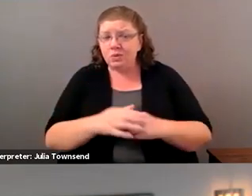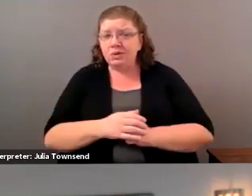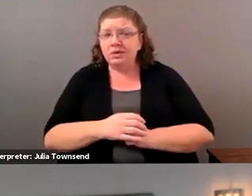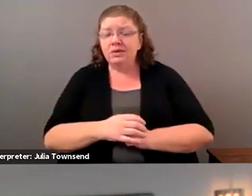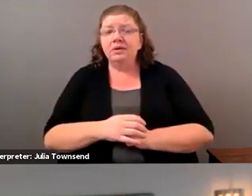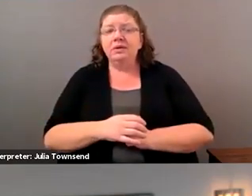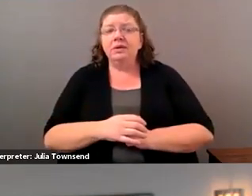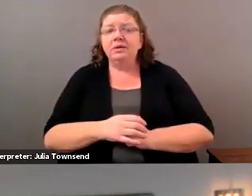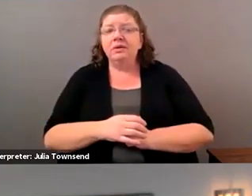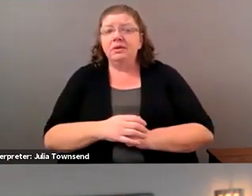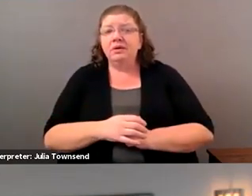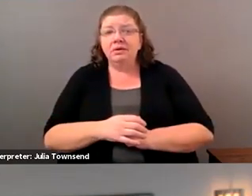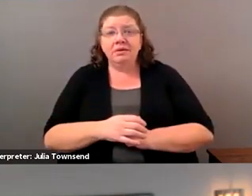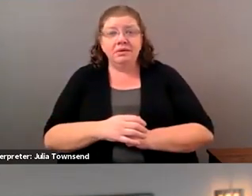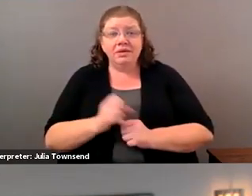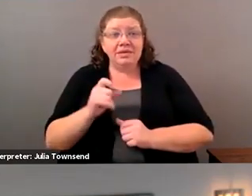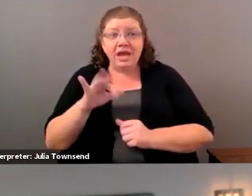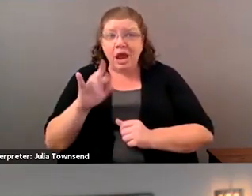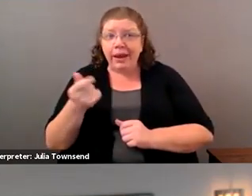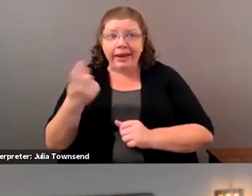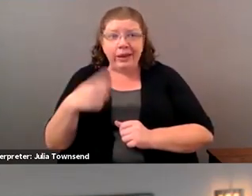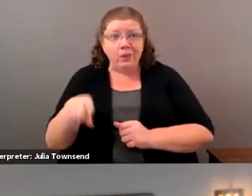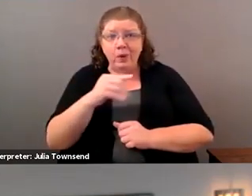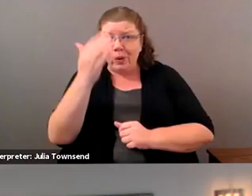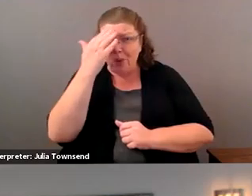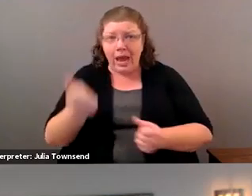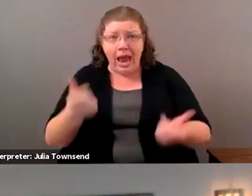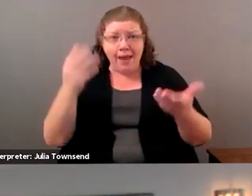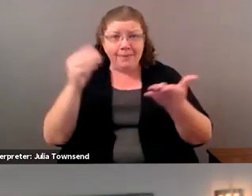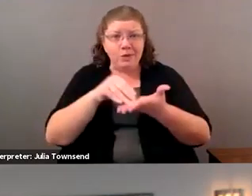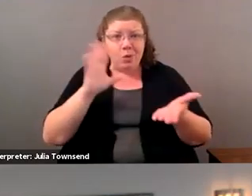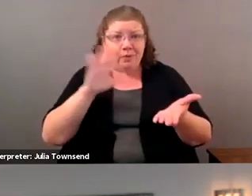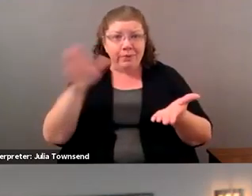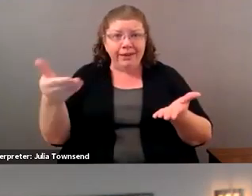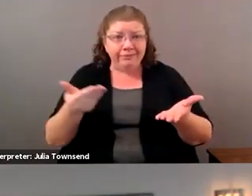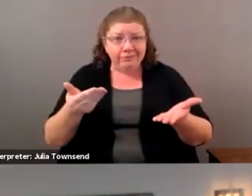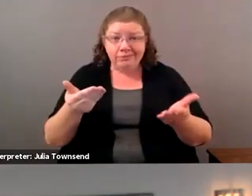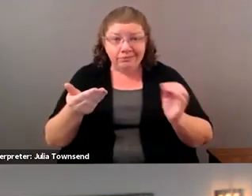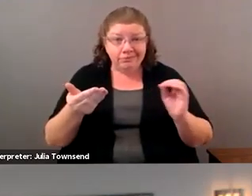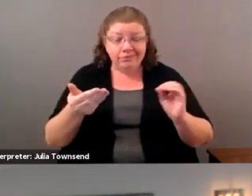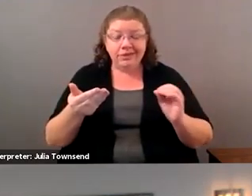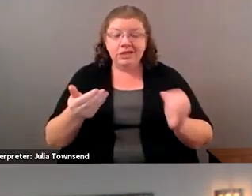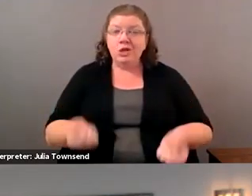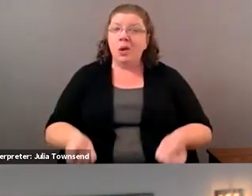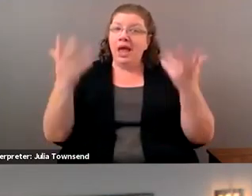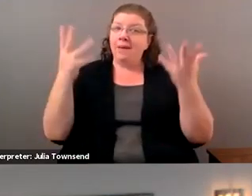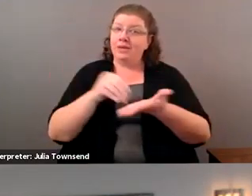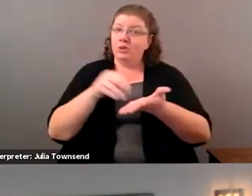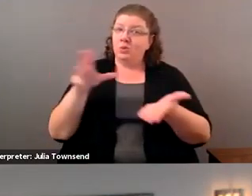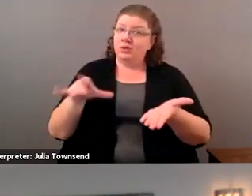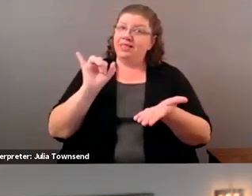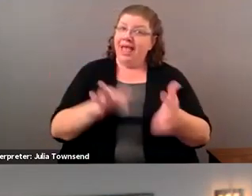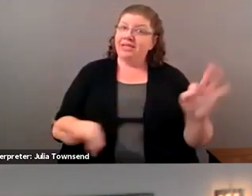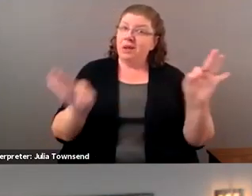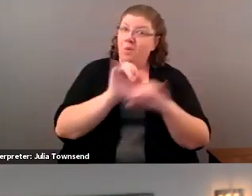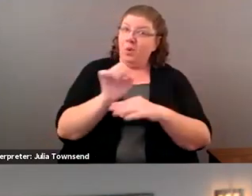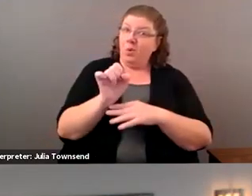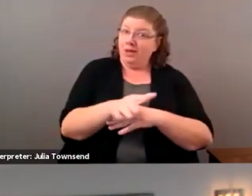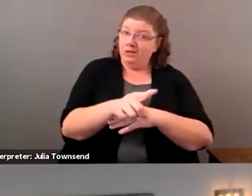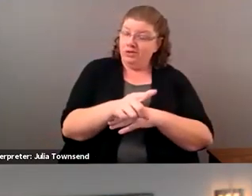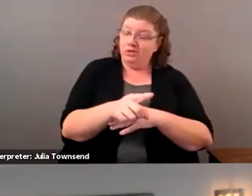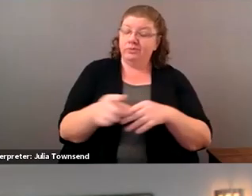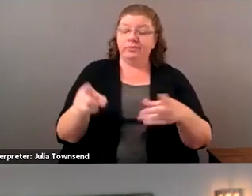un cierre en impar y cierra a alguien en fin si cuántos estudiantes esto es realmente crucial y de